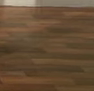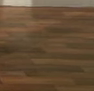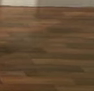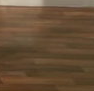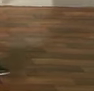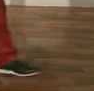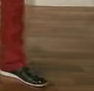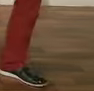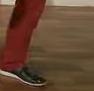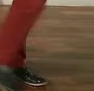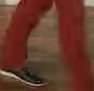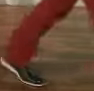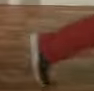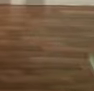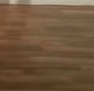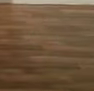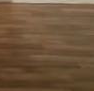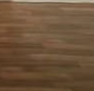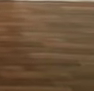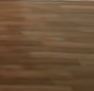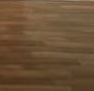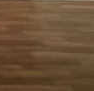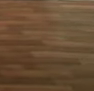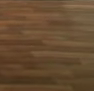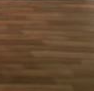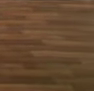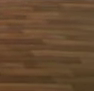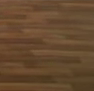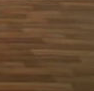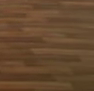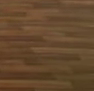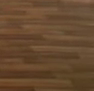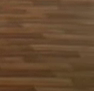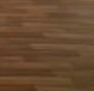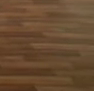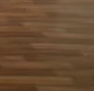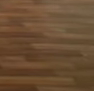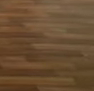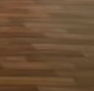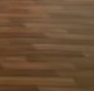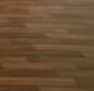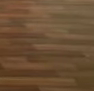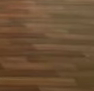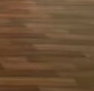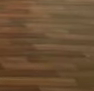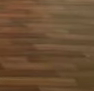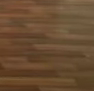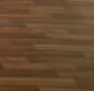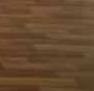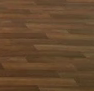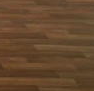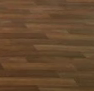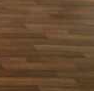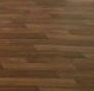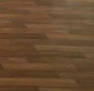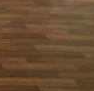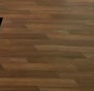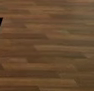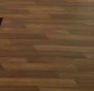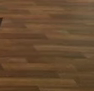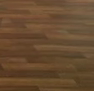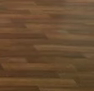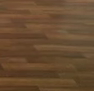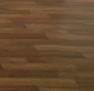señores. Venga, David. Gracias. Bien, bueno, vamos a trabajar hoy sobre nuestro mat, nuestro tapete. Y bueno, como